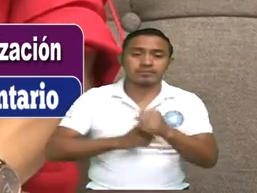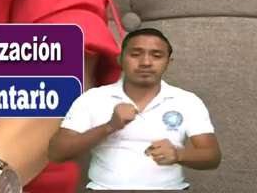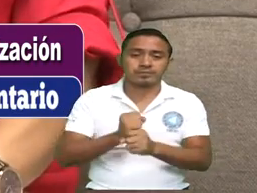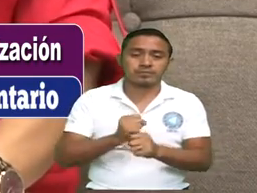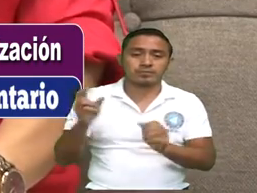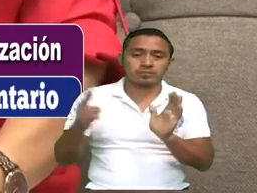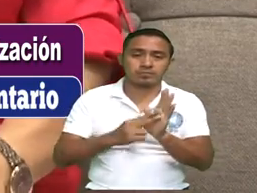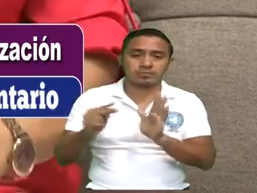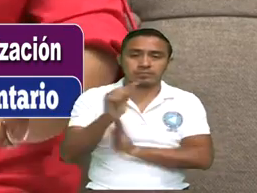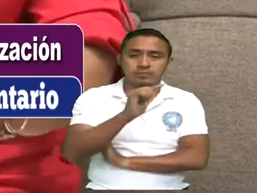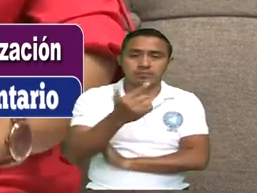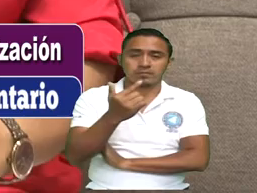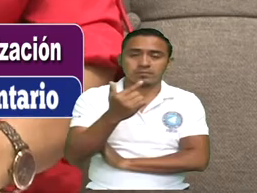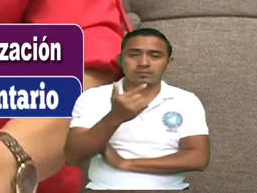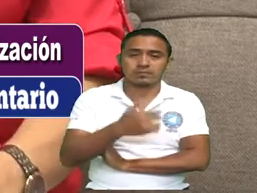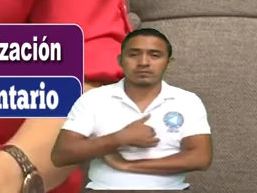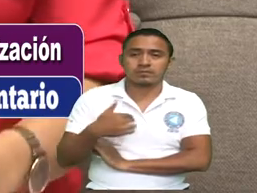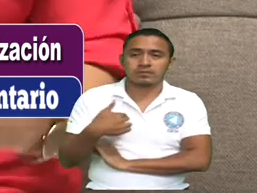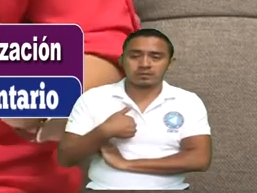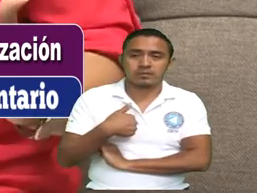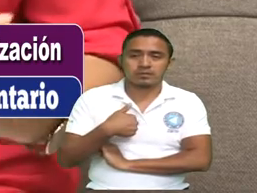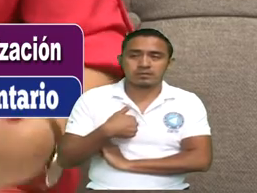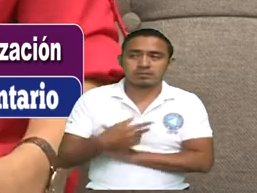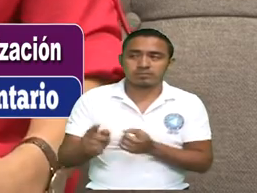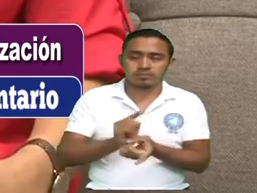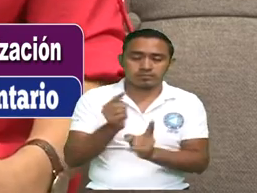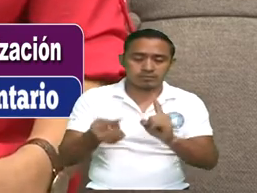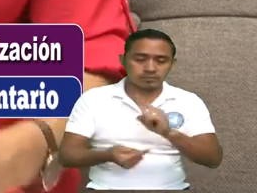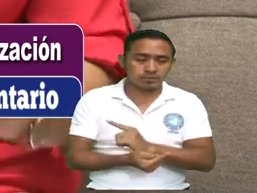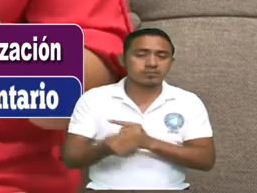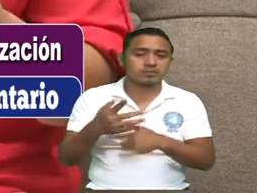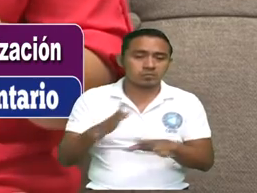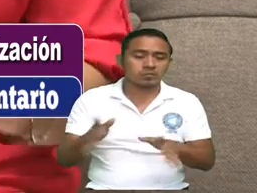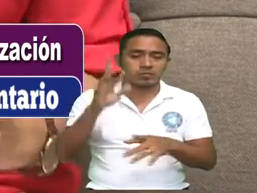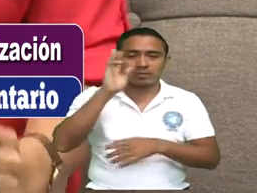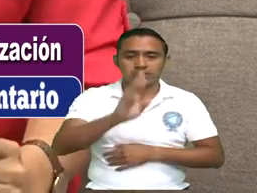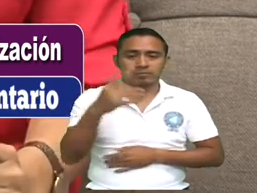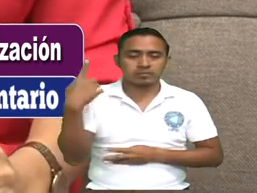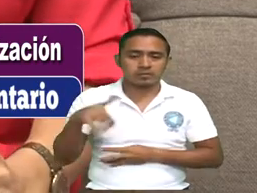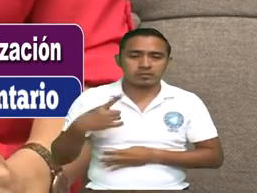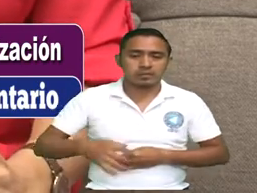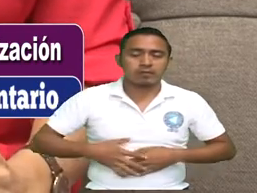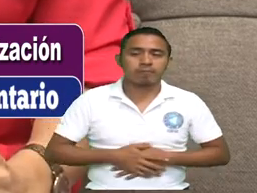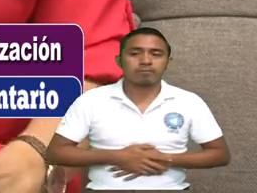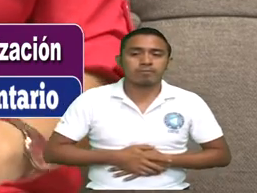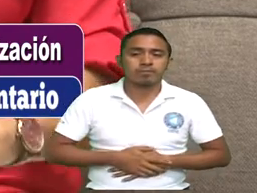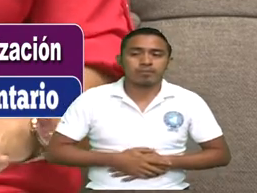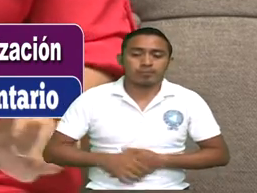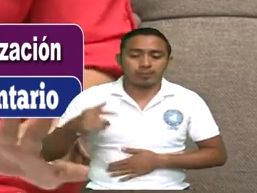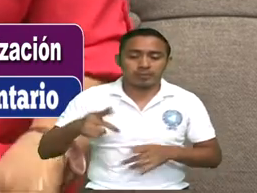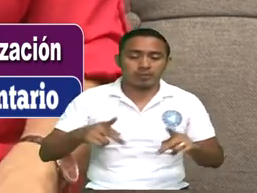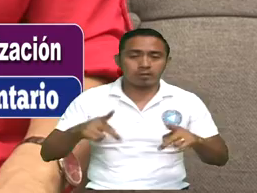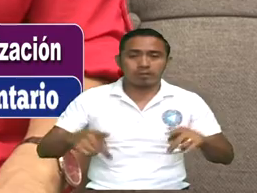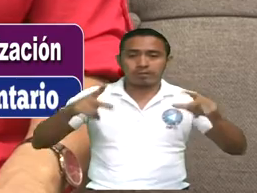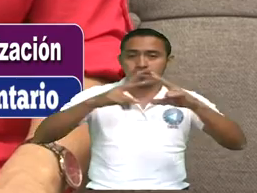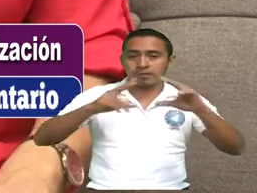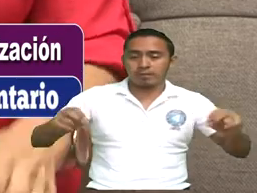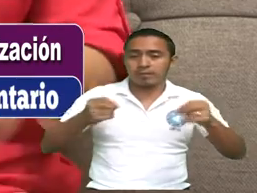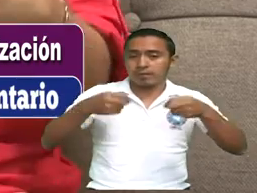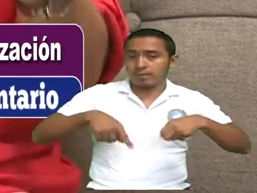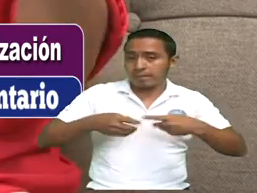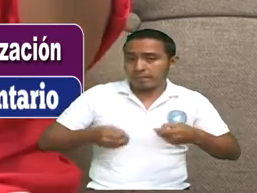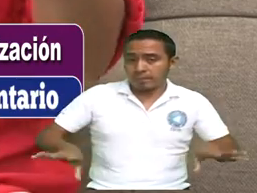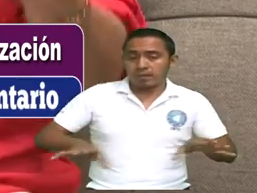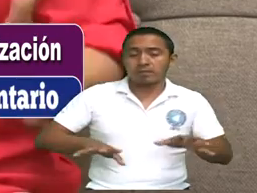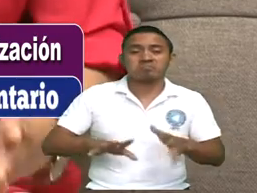2007 se plantea un programa de restitución de derechos. Claro. Y uno de los derechos que el nicaragüense había perdido totalmente, que